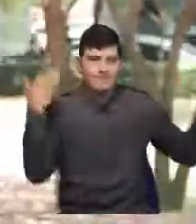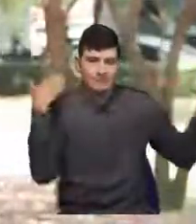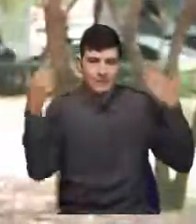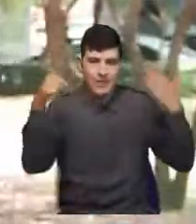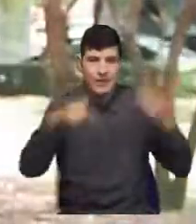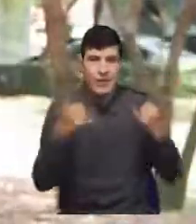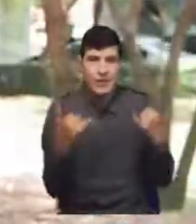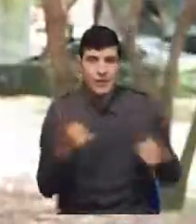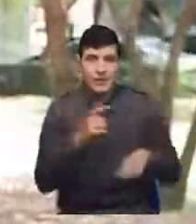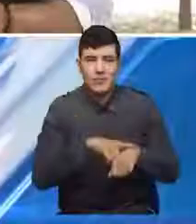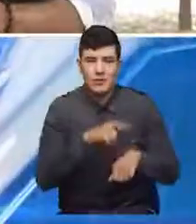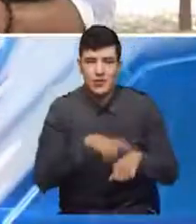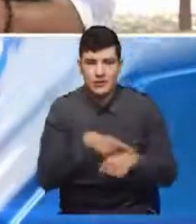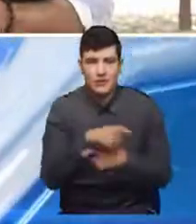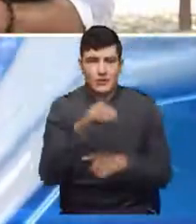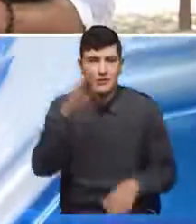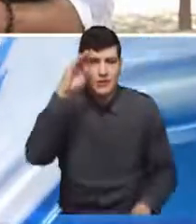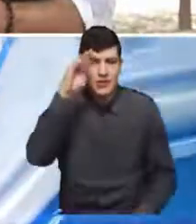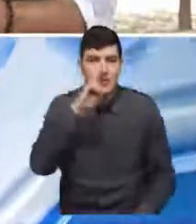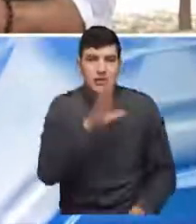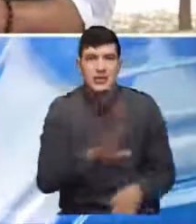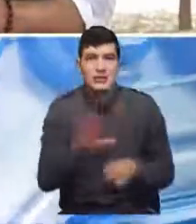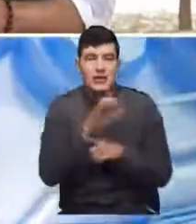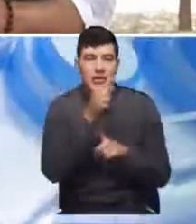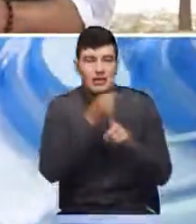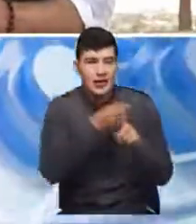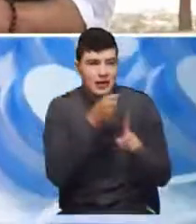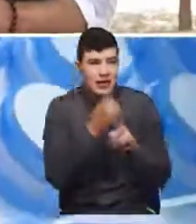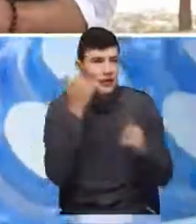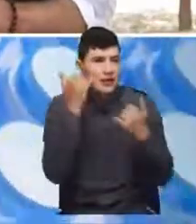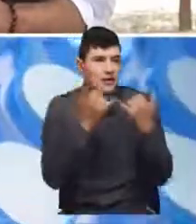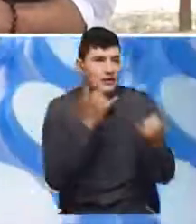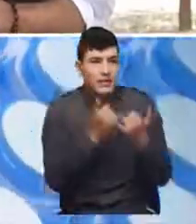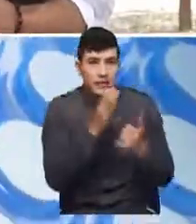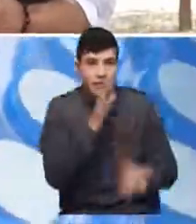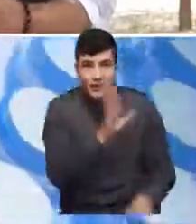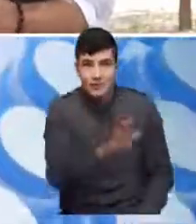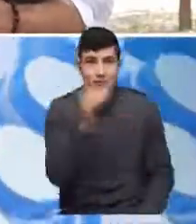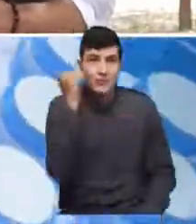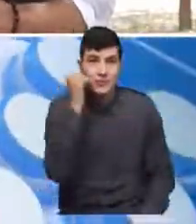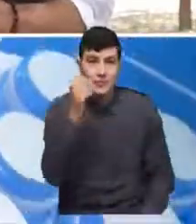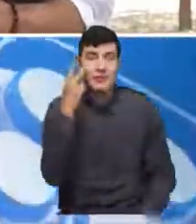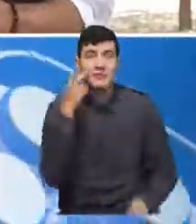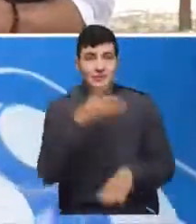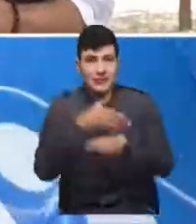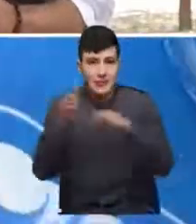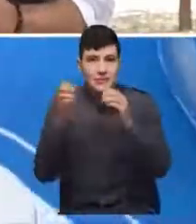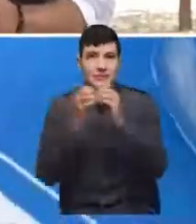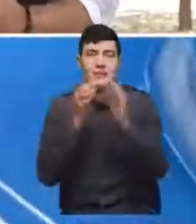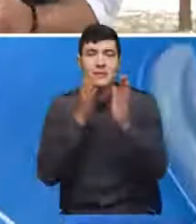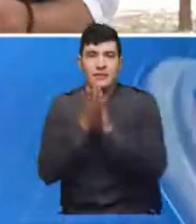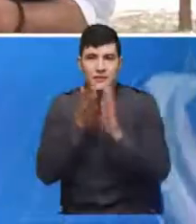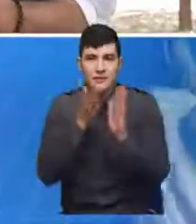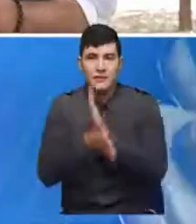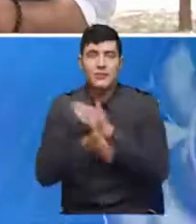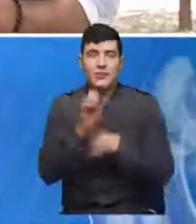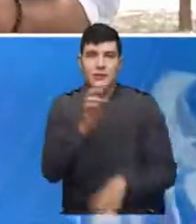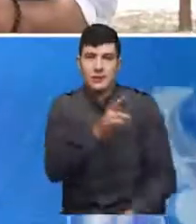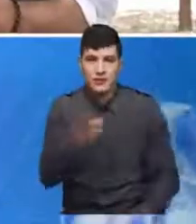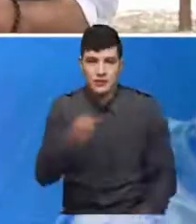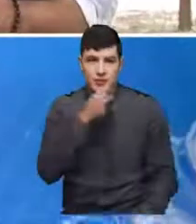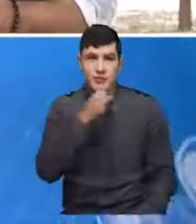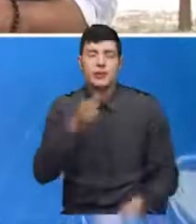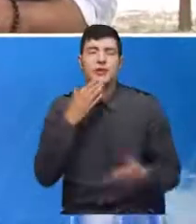momento las autoridades tratan de identificar a esta mujer nosotros estaremos pendientes de esta información mientras tanto contiene un cesc